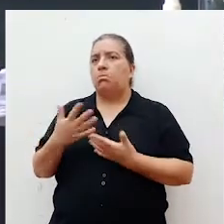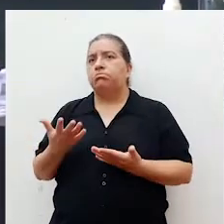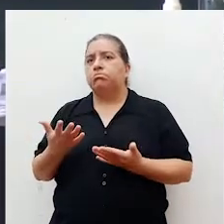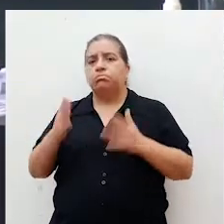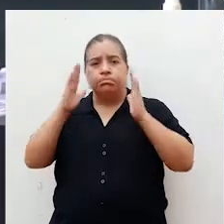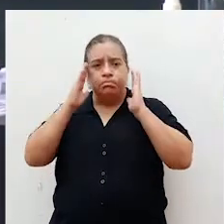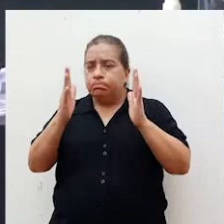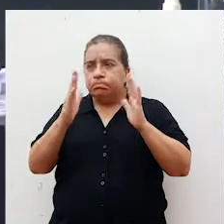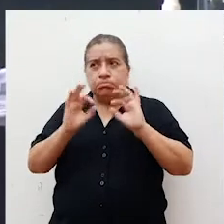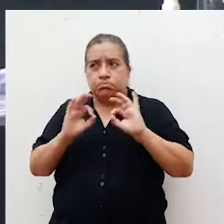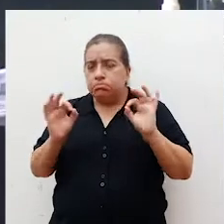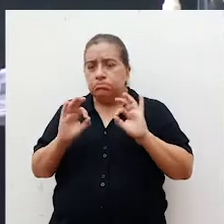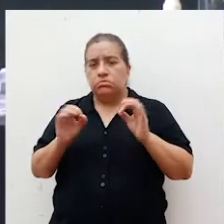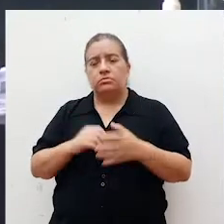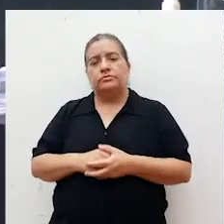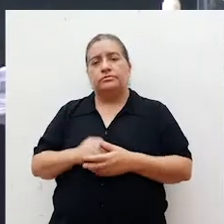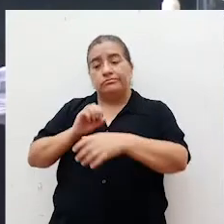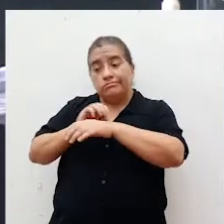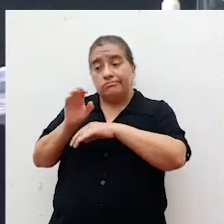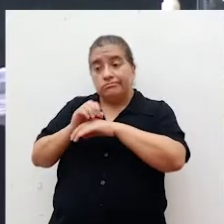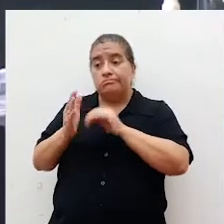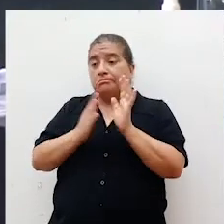dado que no se